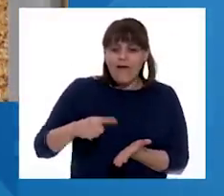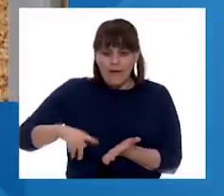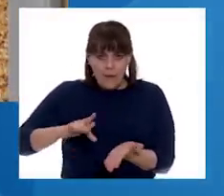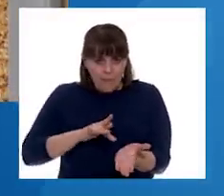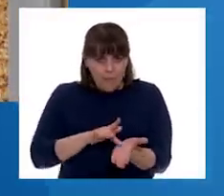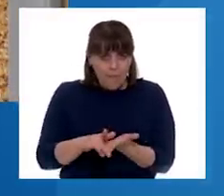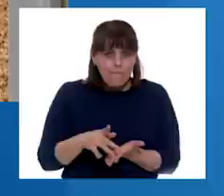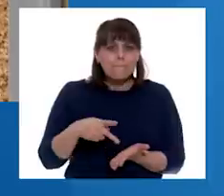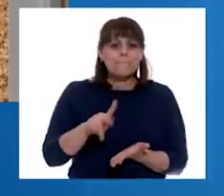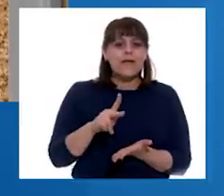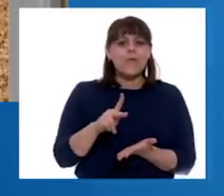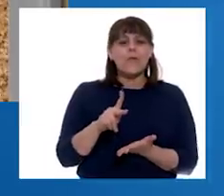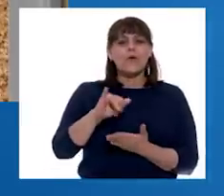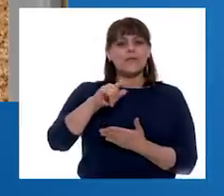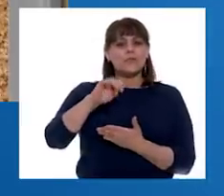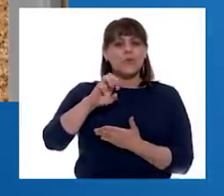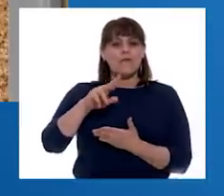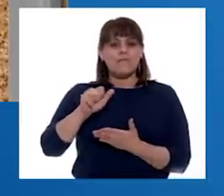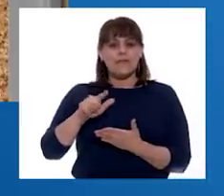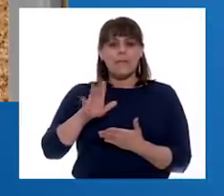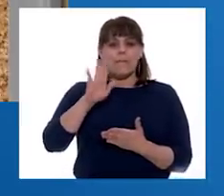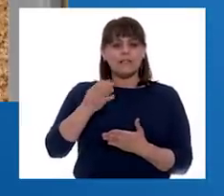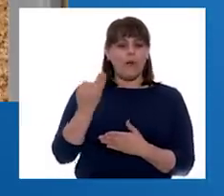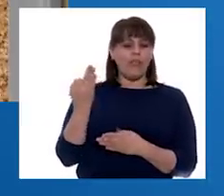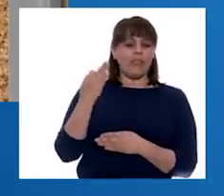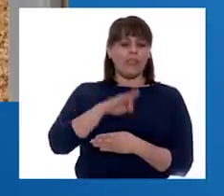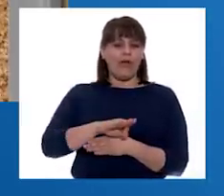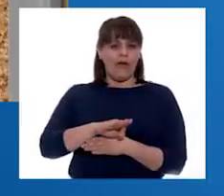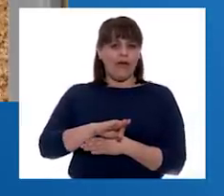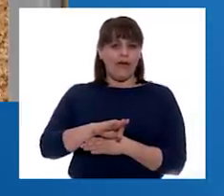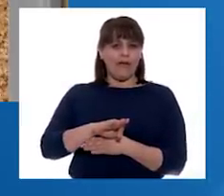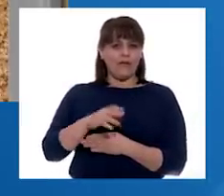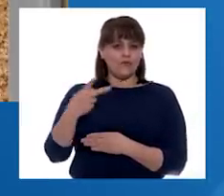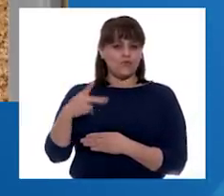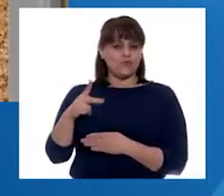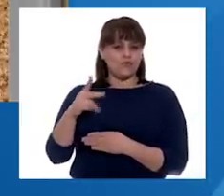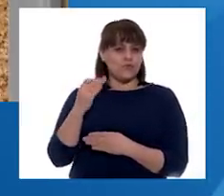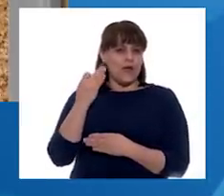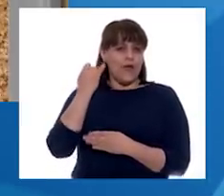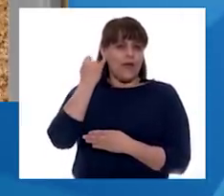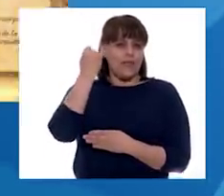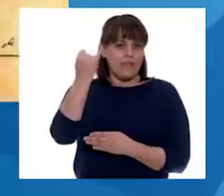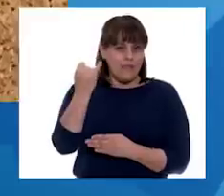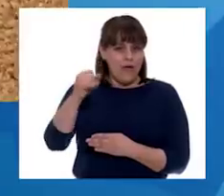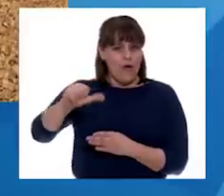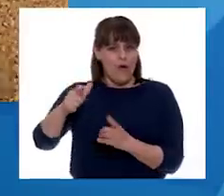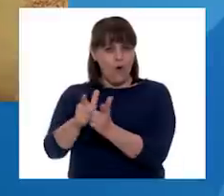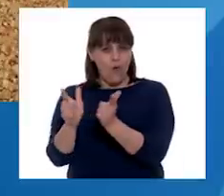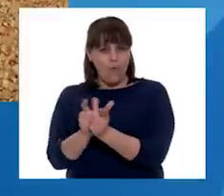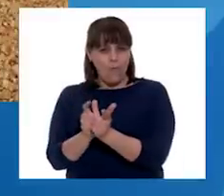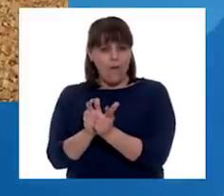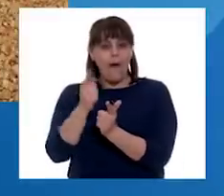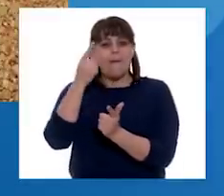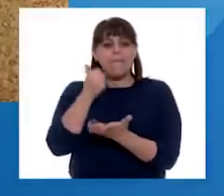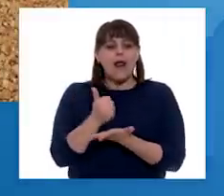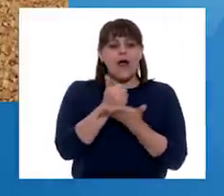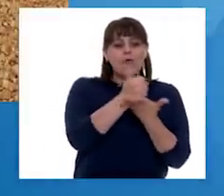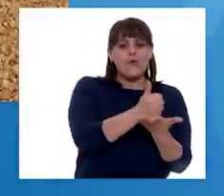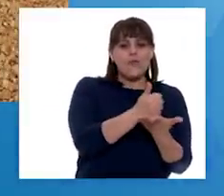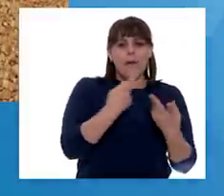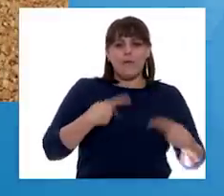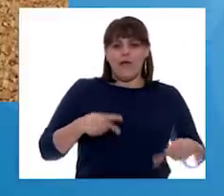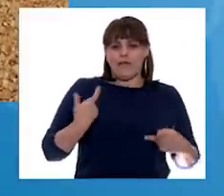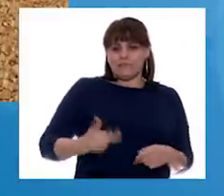Iturbide, la traición a los ideales insurgentes y un seguro para los privilegios de la aristocracia.